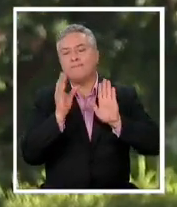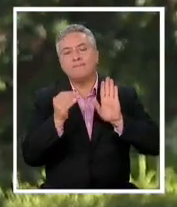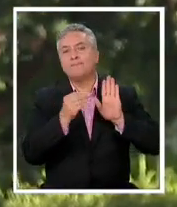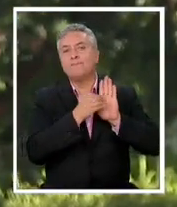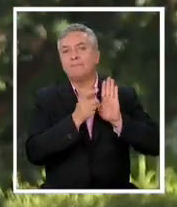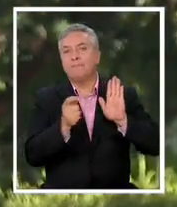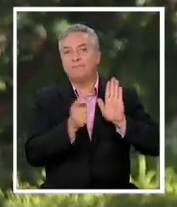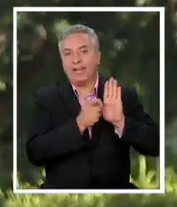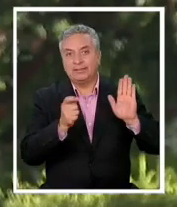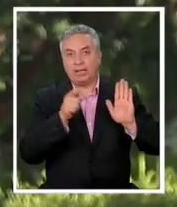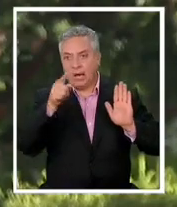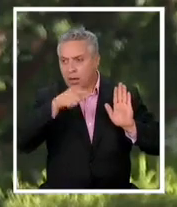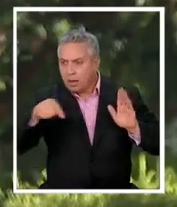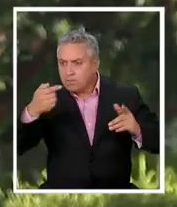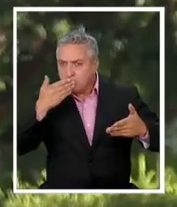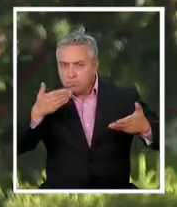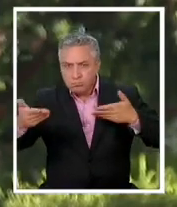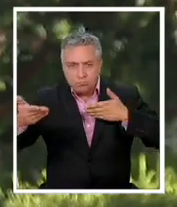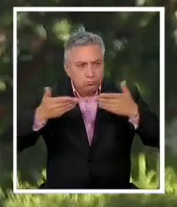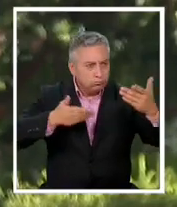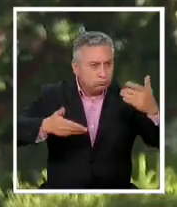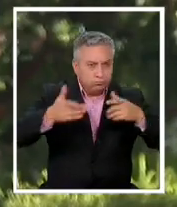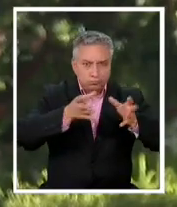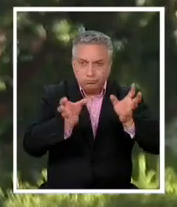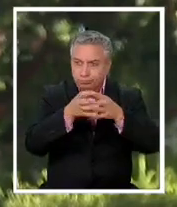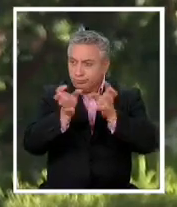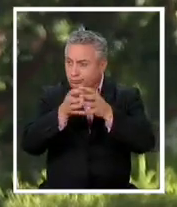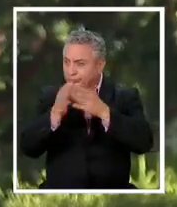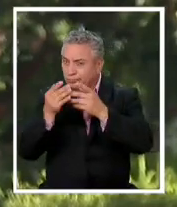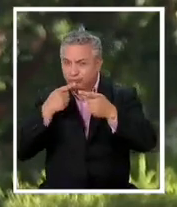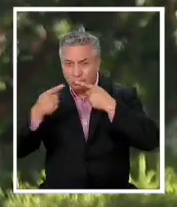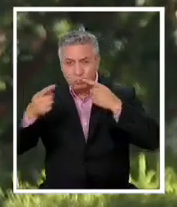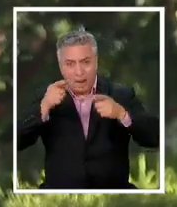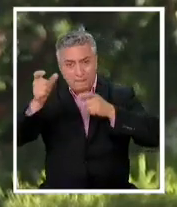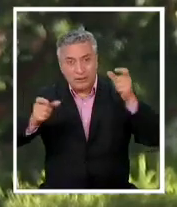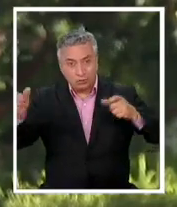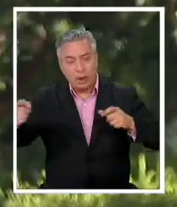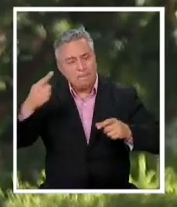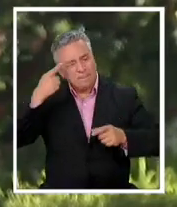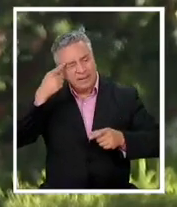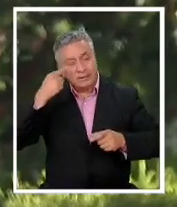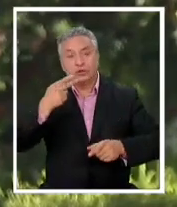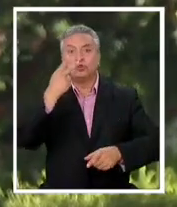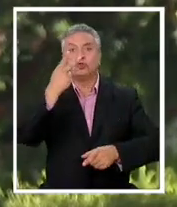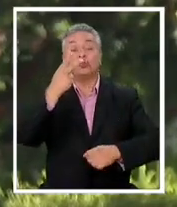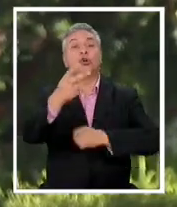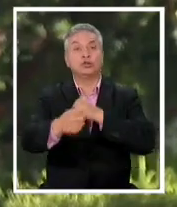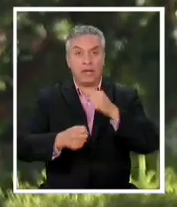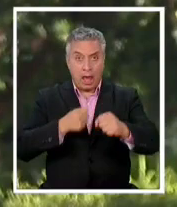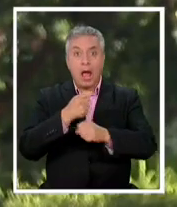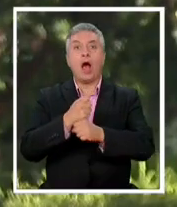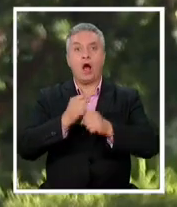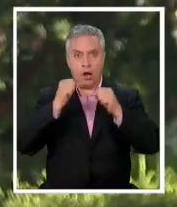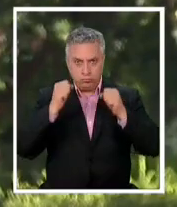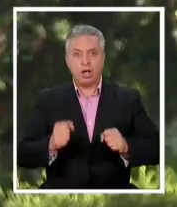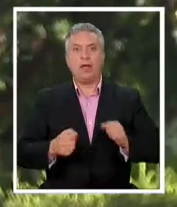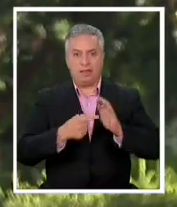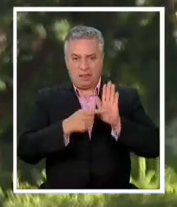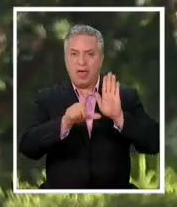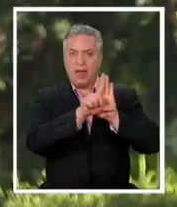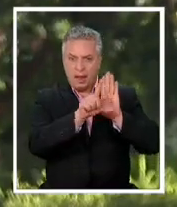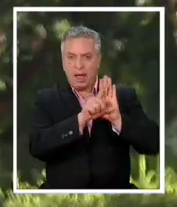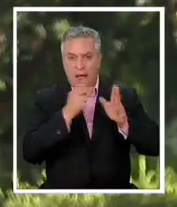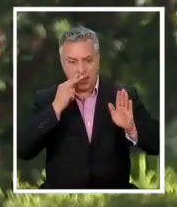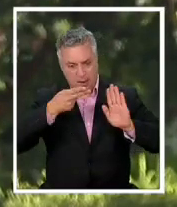que se establecieron fueron consensuados con los colectivos y efectivamente llegamos a un punto en que 2 años permite una actualización en la legislación,